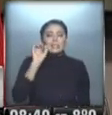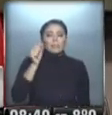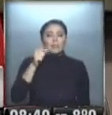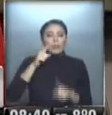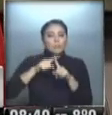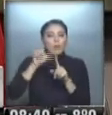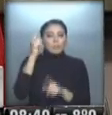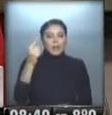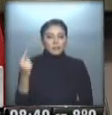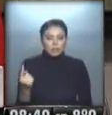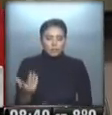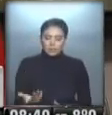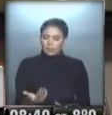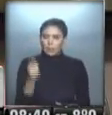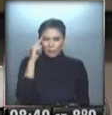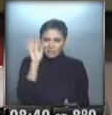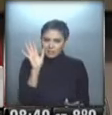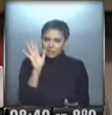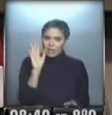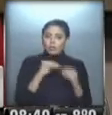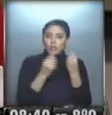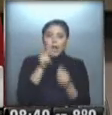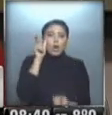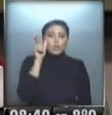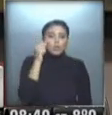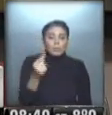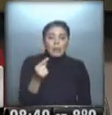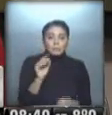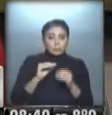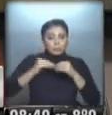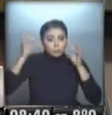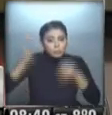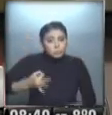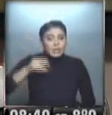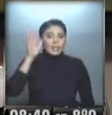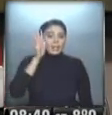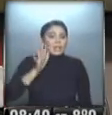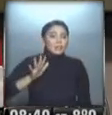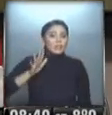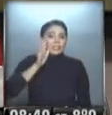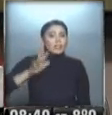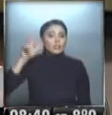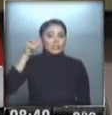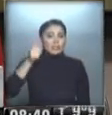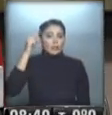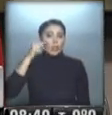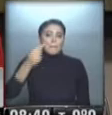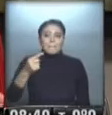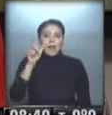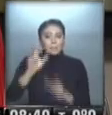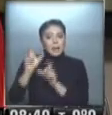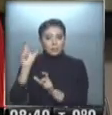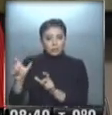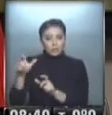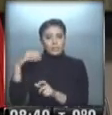cada cliente pero imagínate le ha devuelto a 8000 pero tenía 569 mil clientes estimados que pudieran